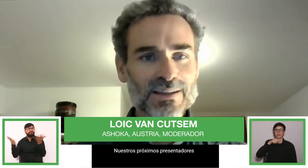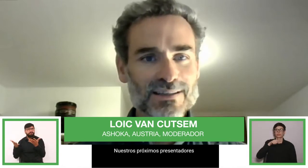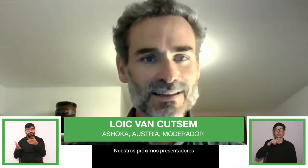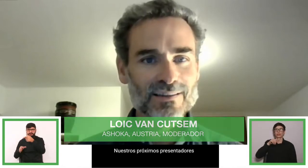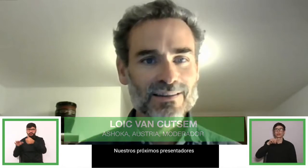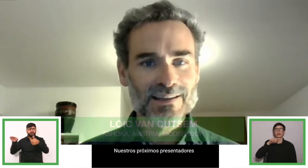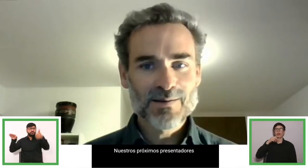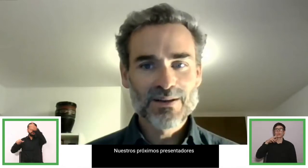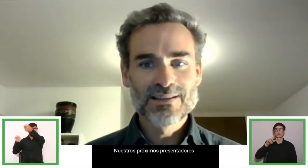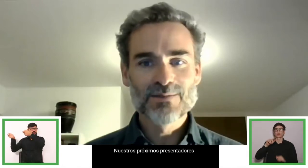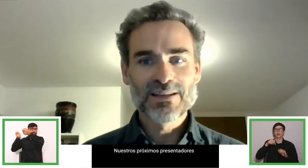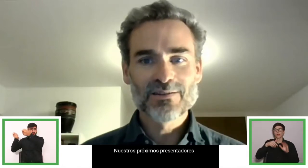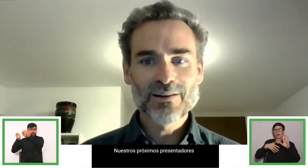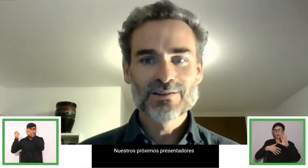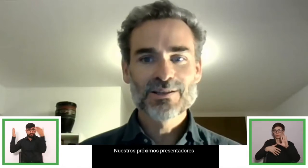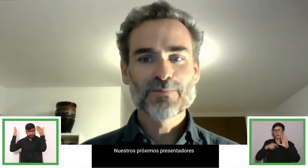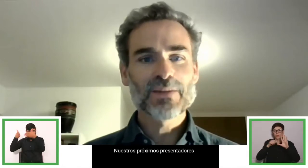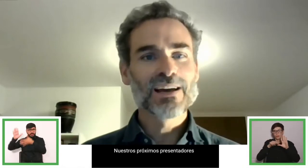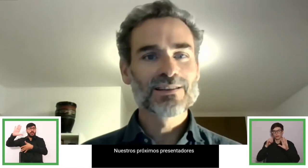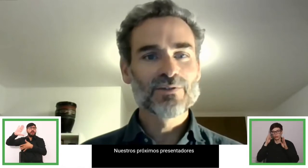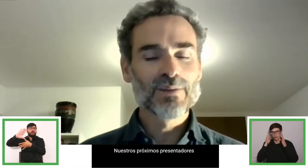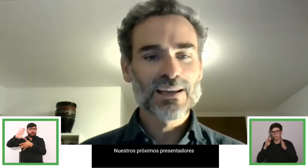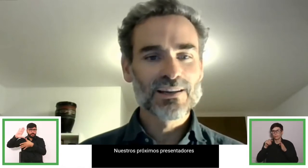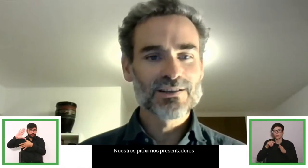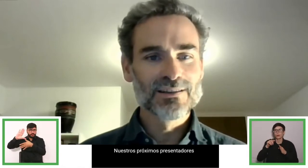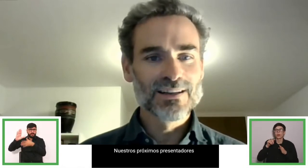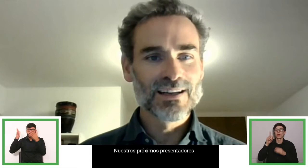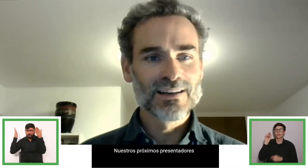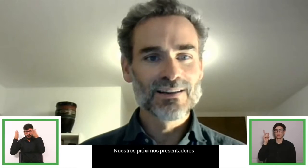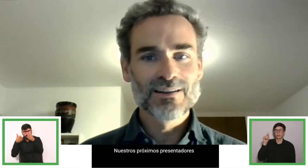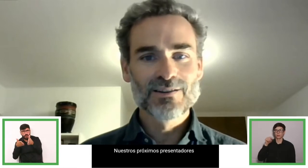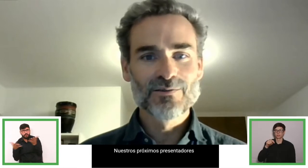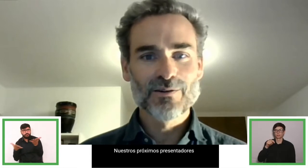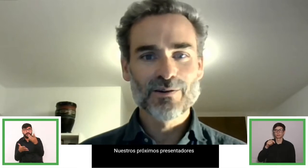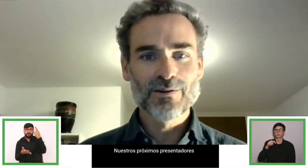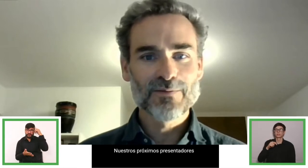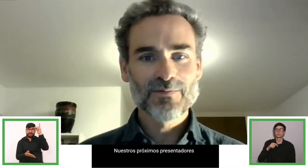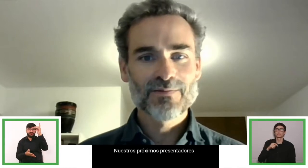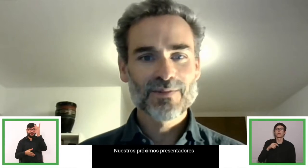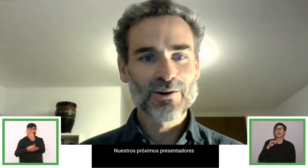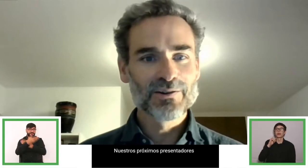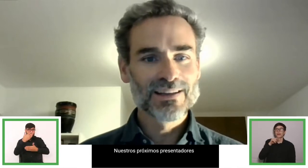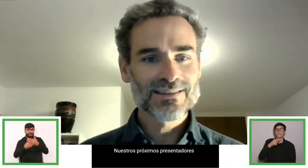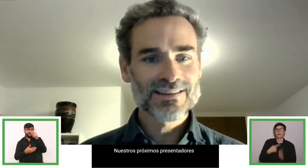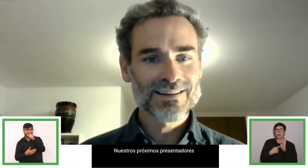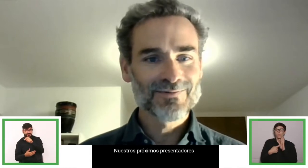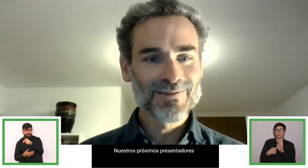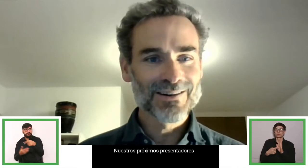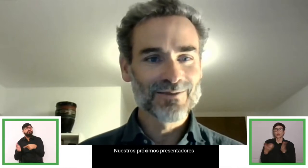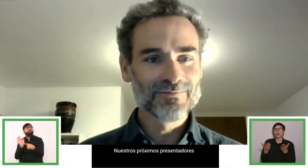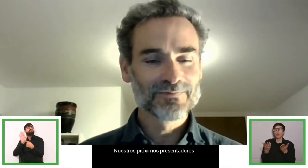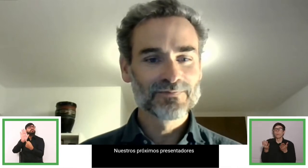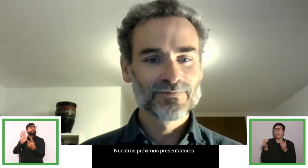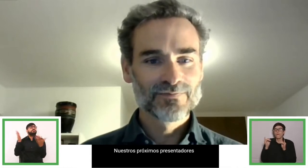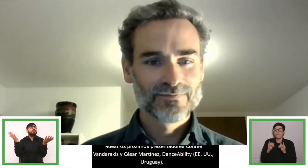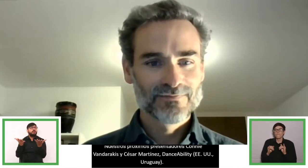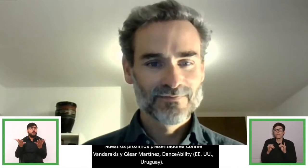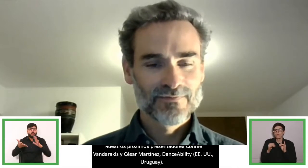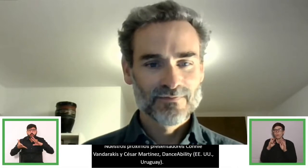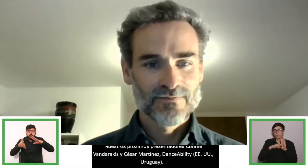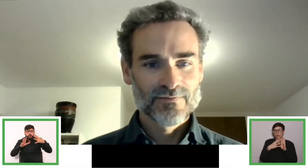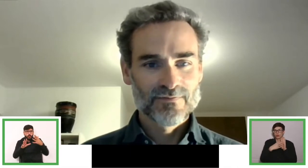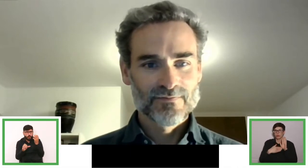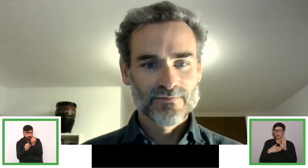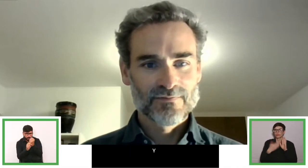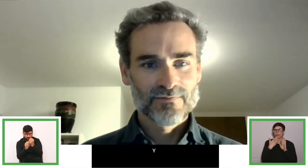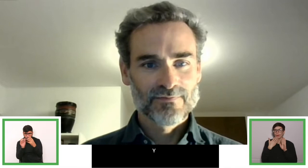Danceability. Y van a presentar la metodología Danceability y su replicación. Connie y